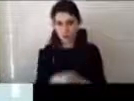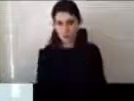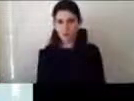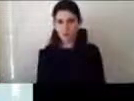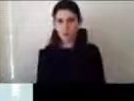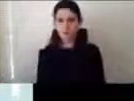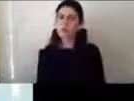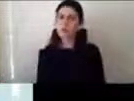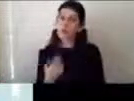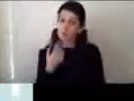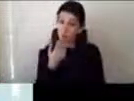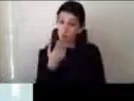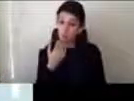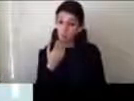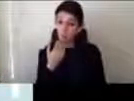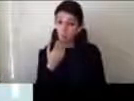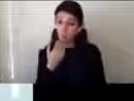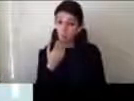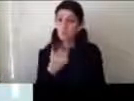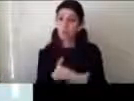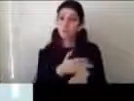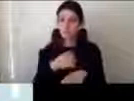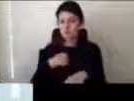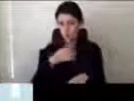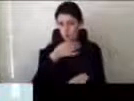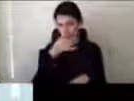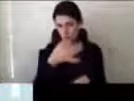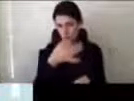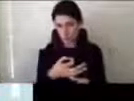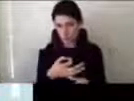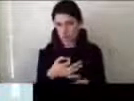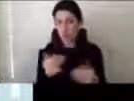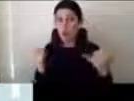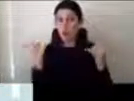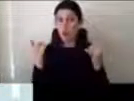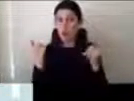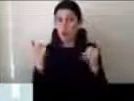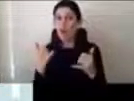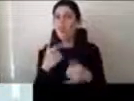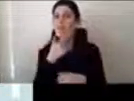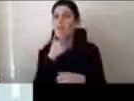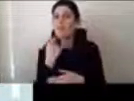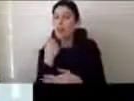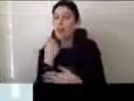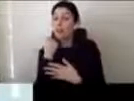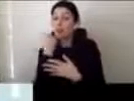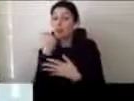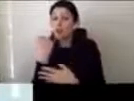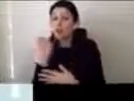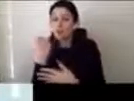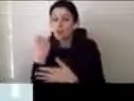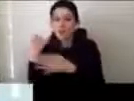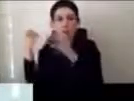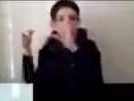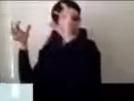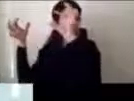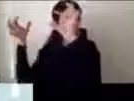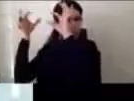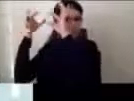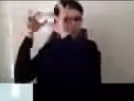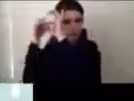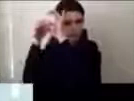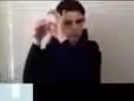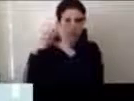También, como ya señalé anteriormente, el juego es facilitador de la sinaptogénesis. Como les